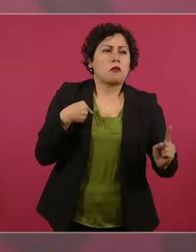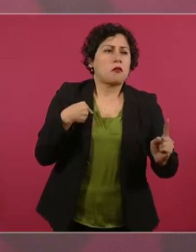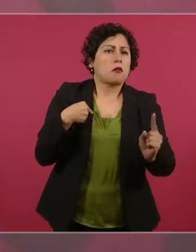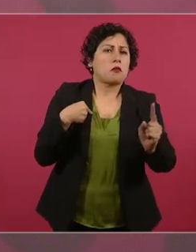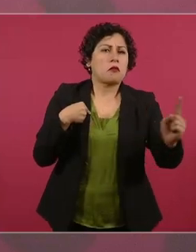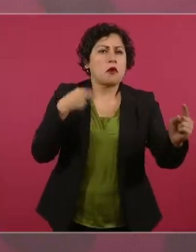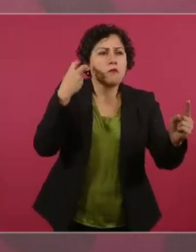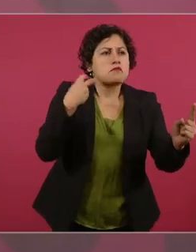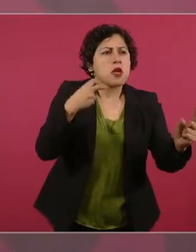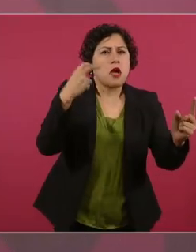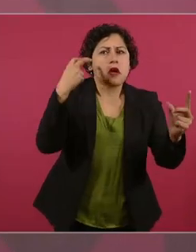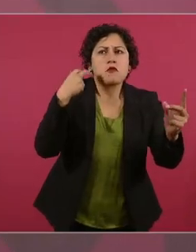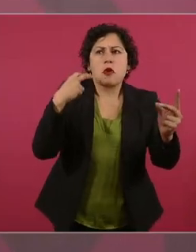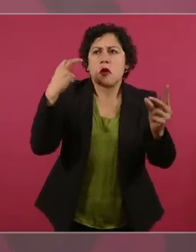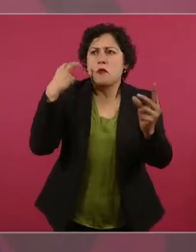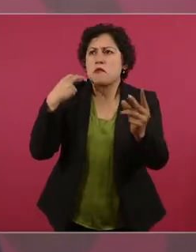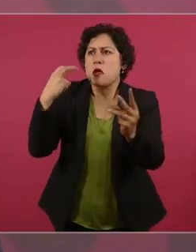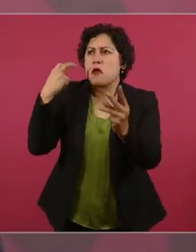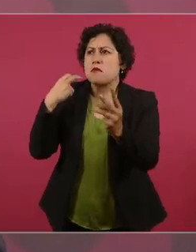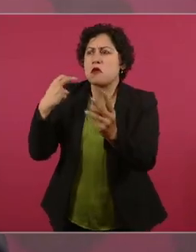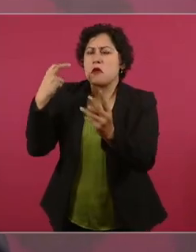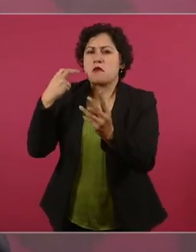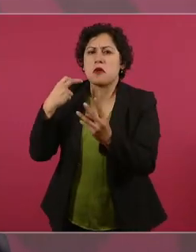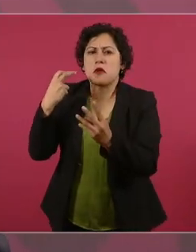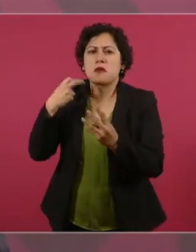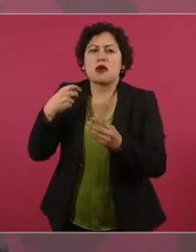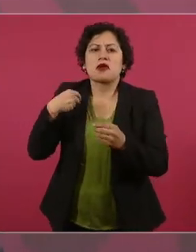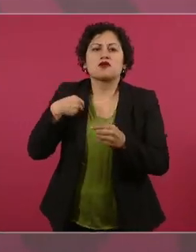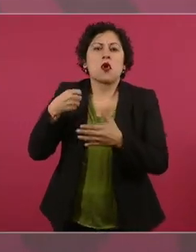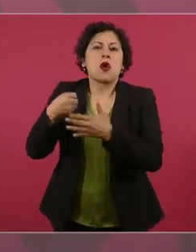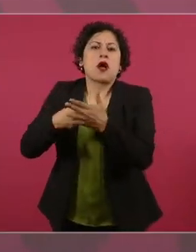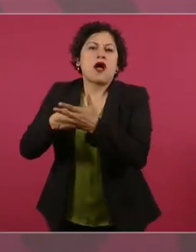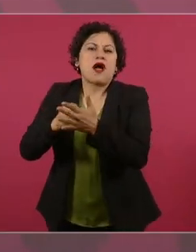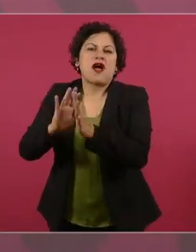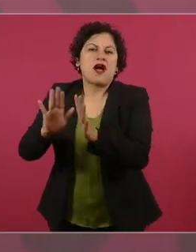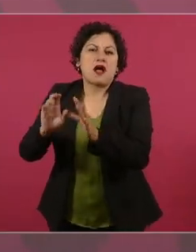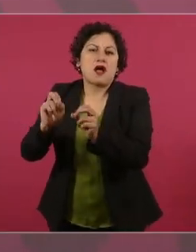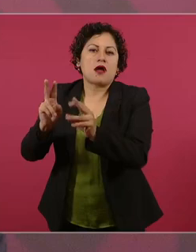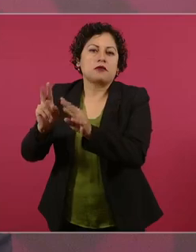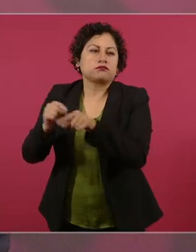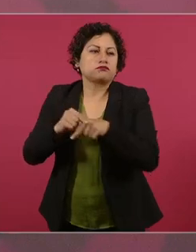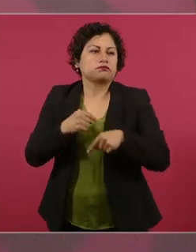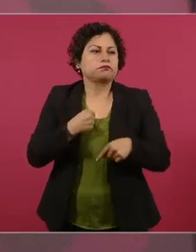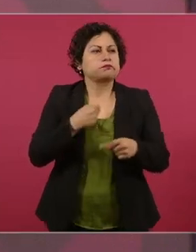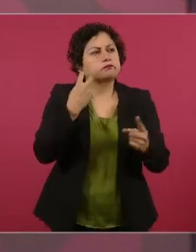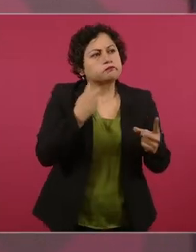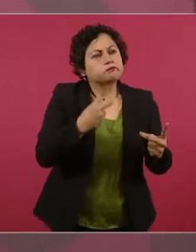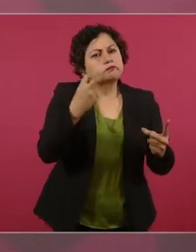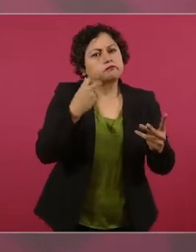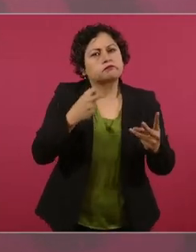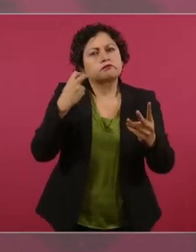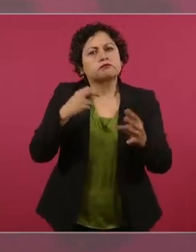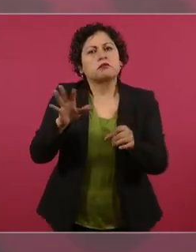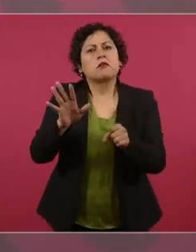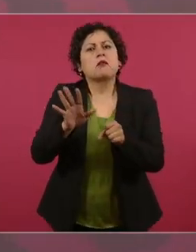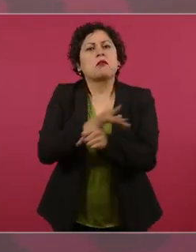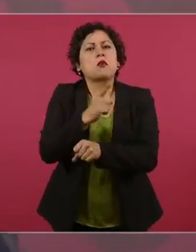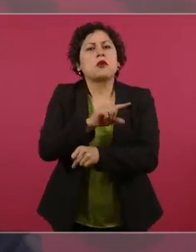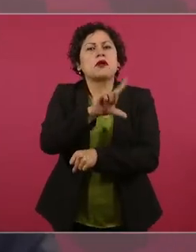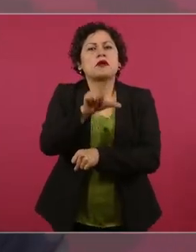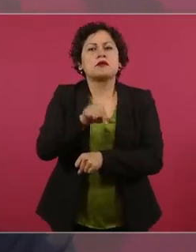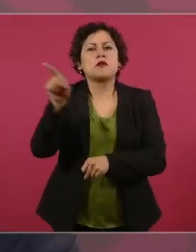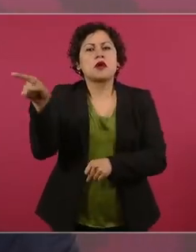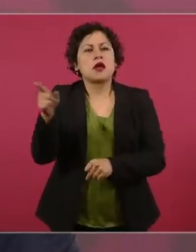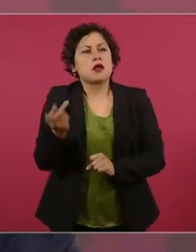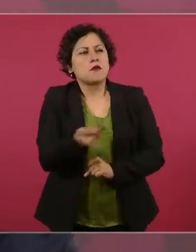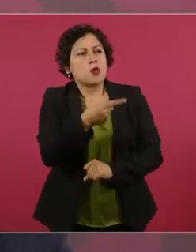y realmente me dieron por muerto políticamente, porque le preguntaban a Calderón, ¿Y dónde está Andrés Manuel? Ahí está, ahí